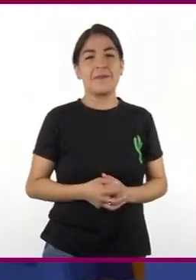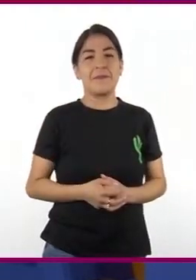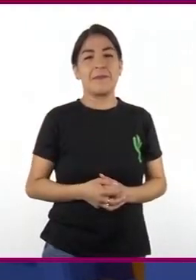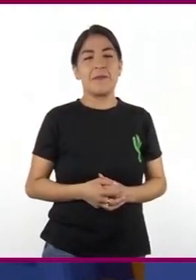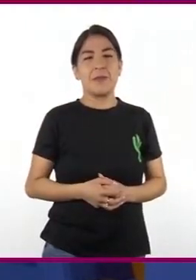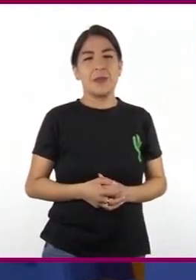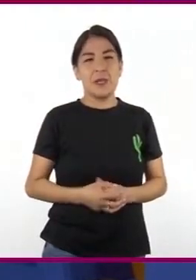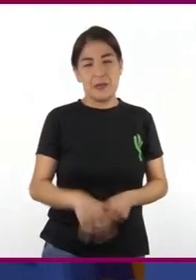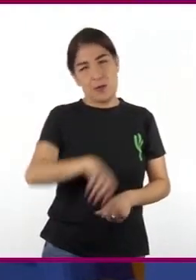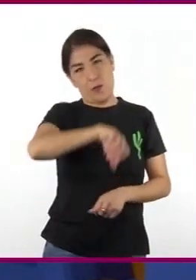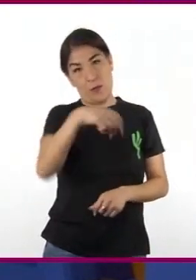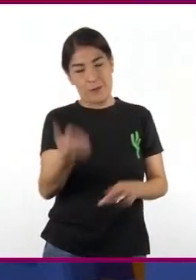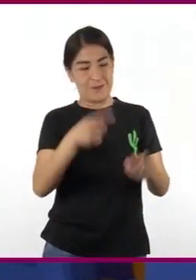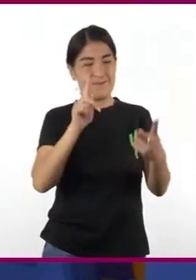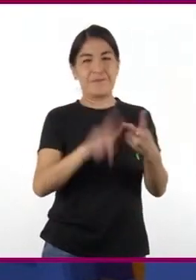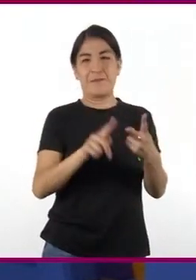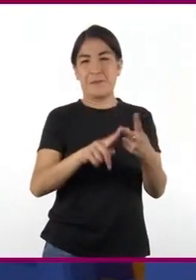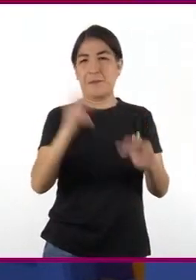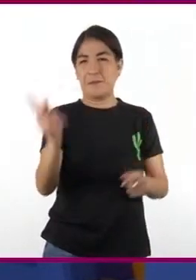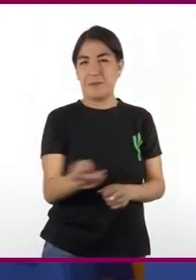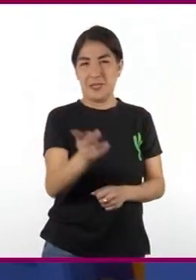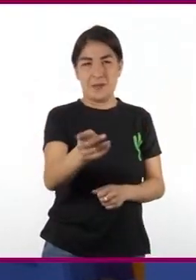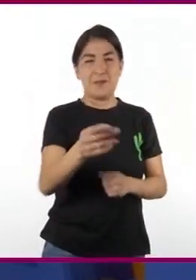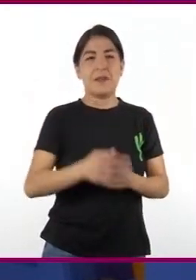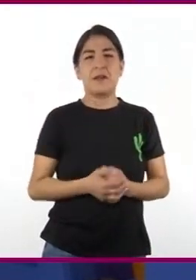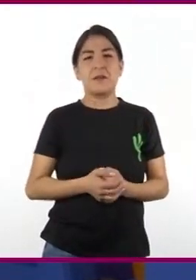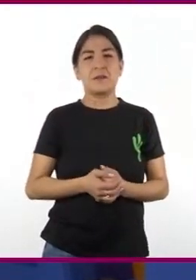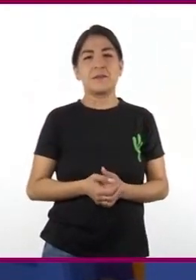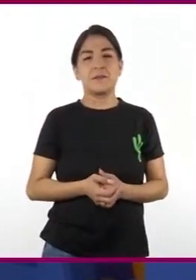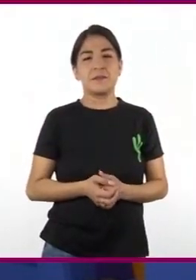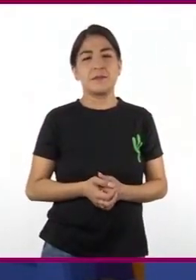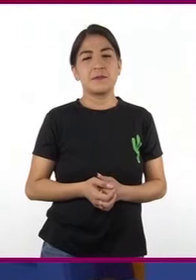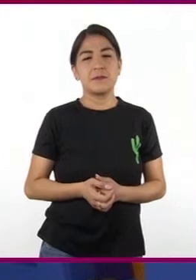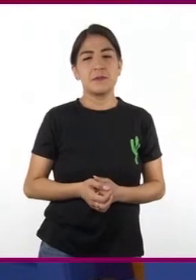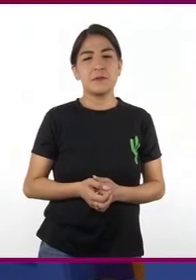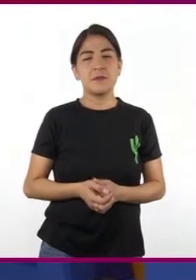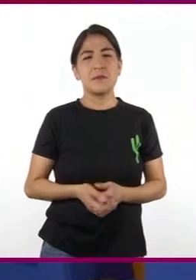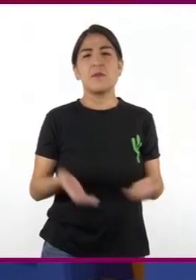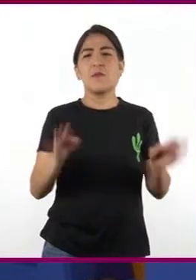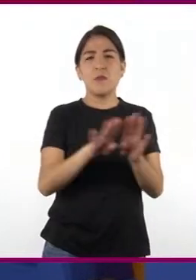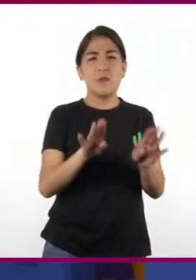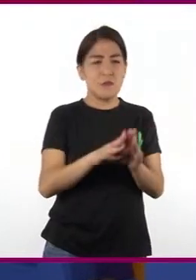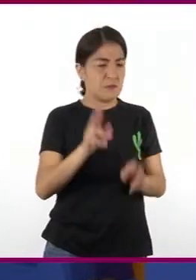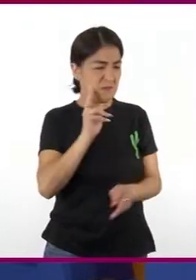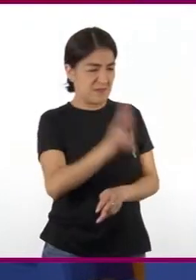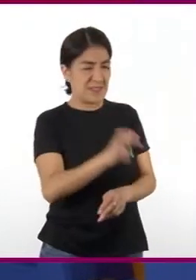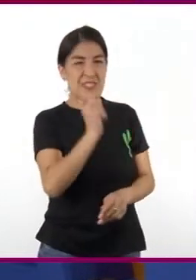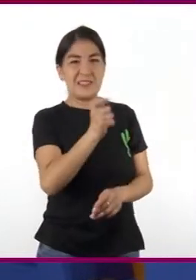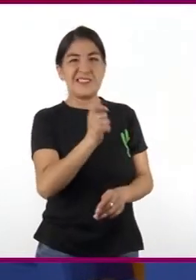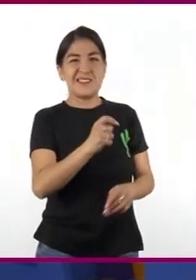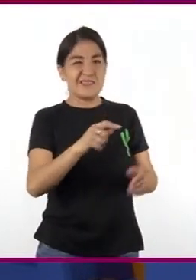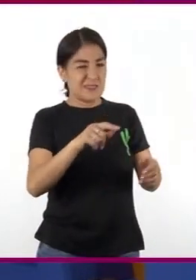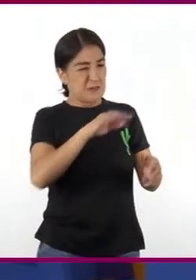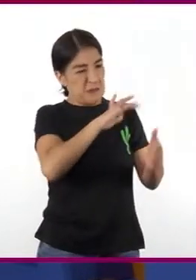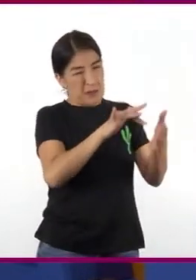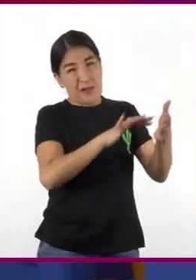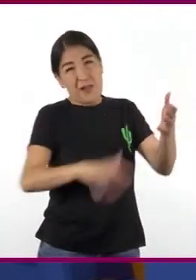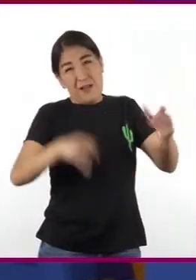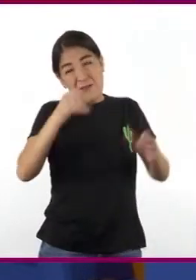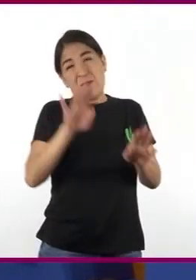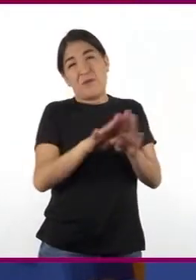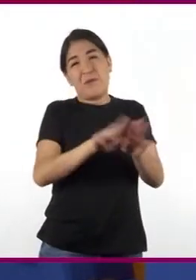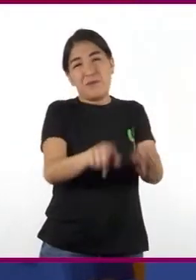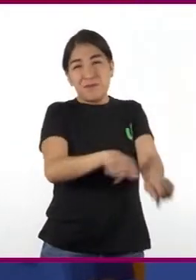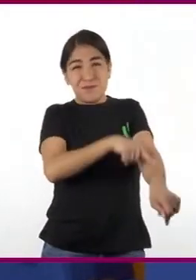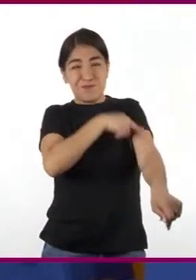Pasemos a una segunda pregunta. ¿En algún momento puede considerarse que hay un abuso de textos introductorios?